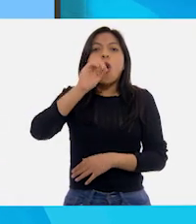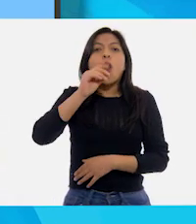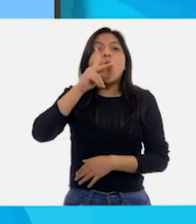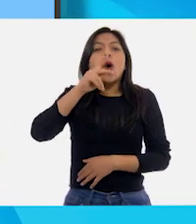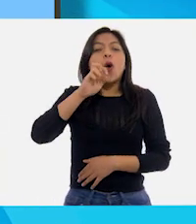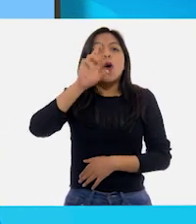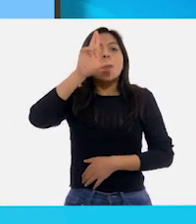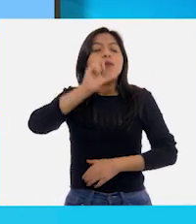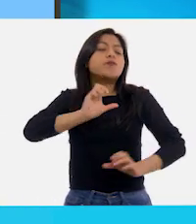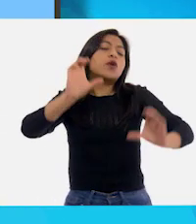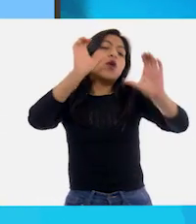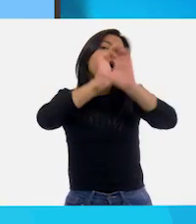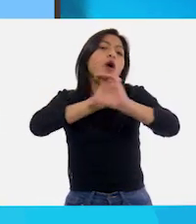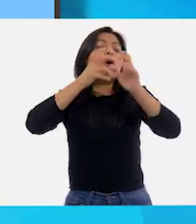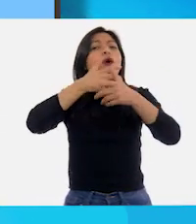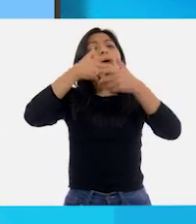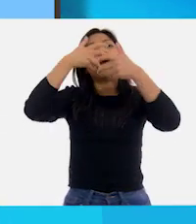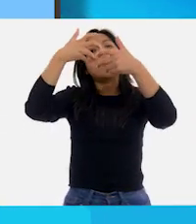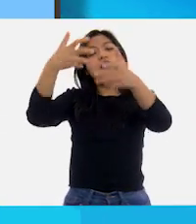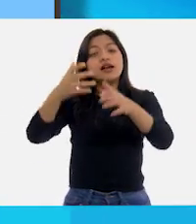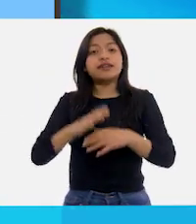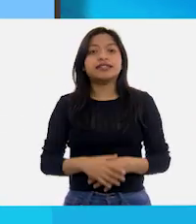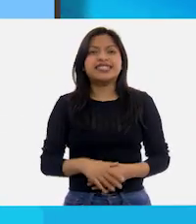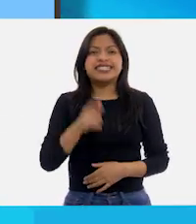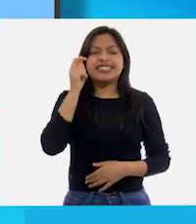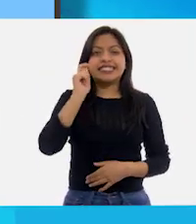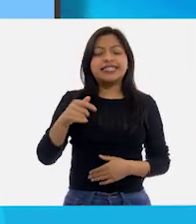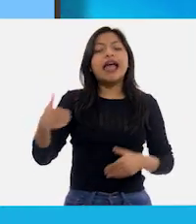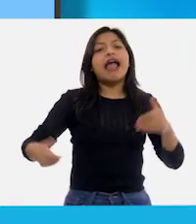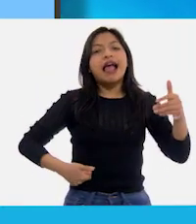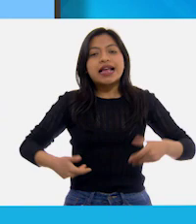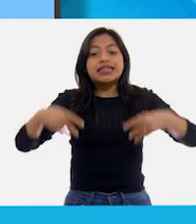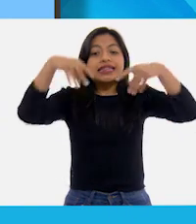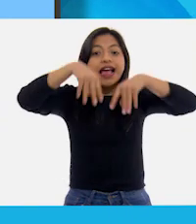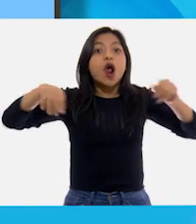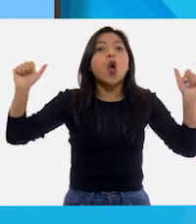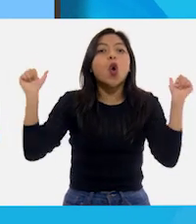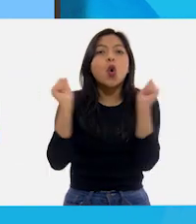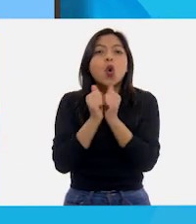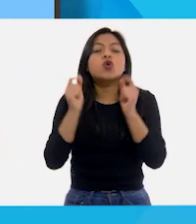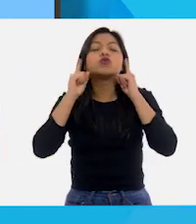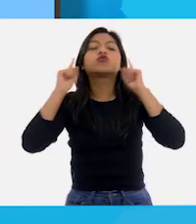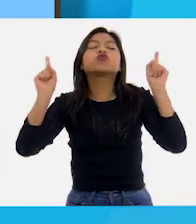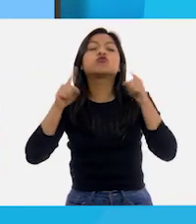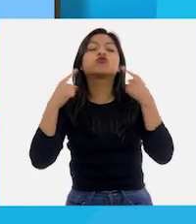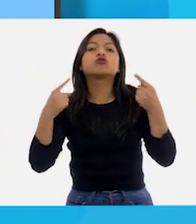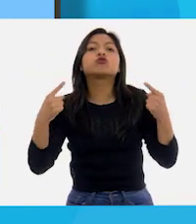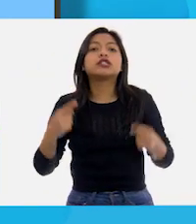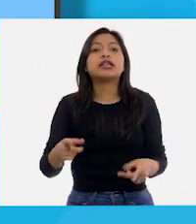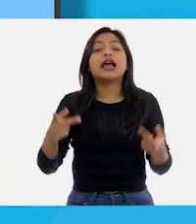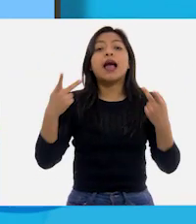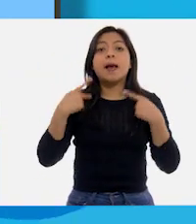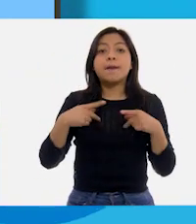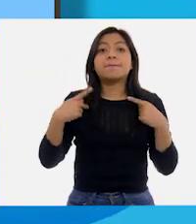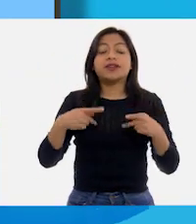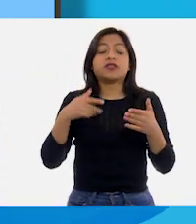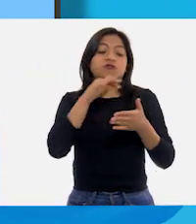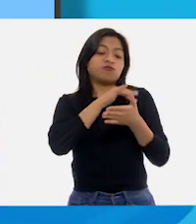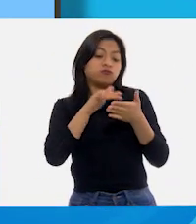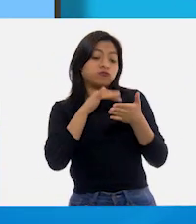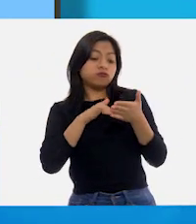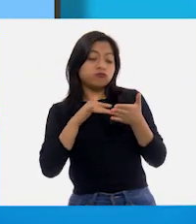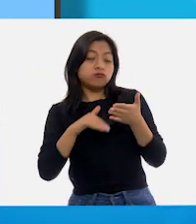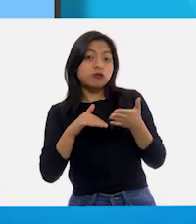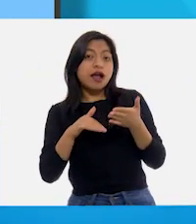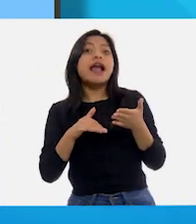ópera. La ópera es un género teatral y musical en donde los diálogos que hay en un texto escrito